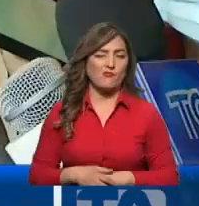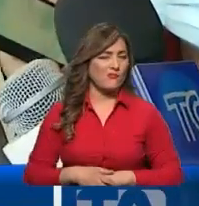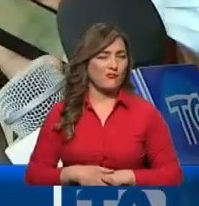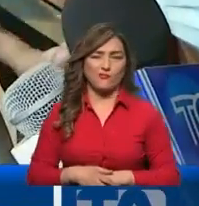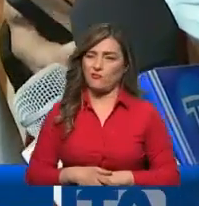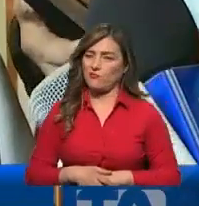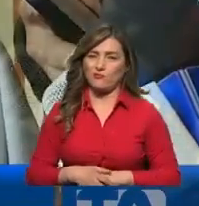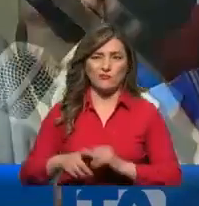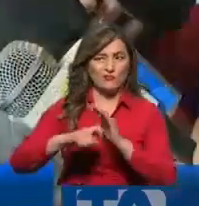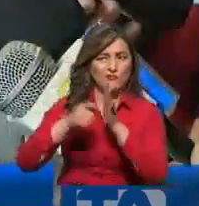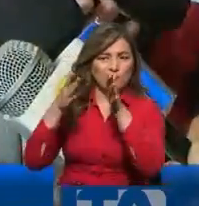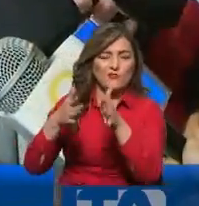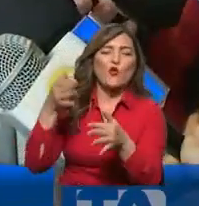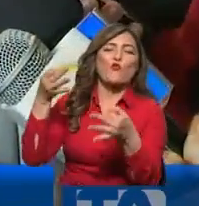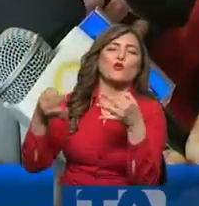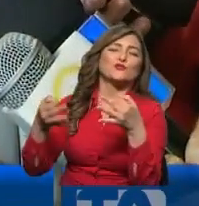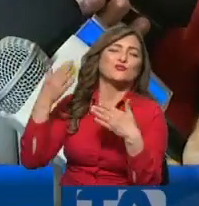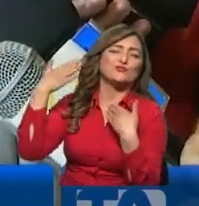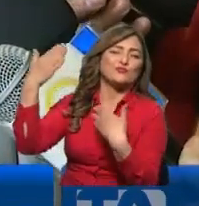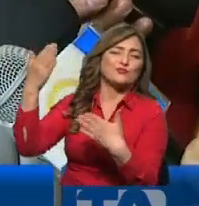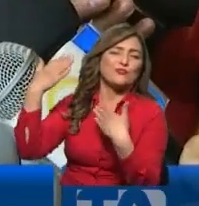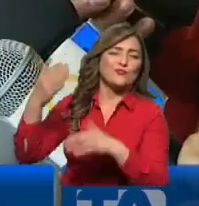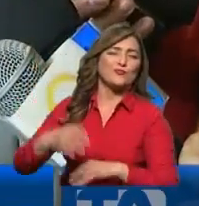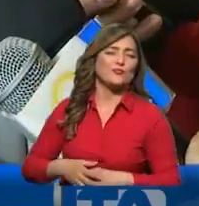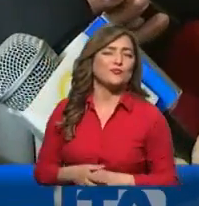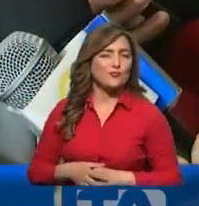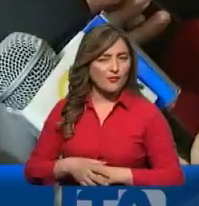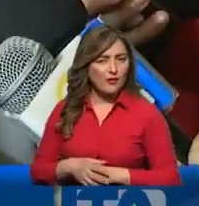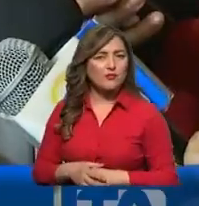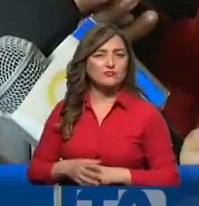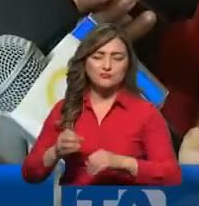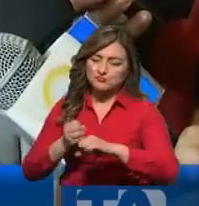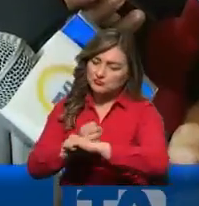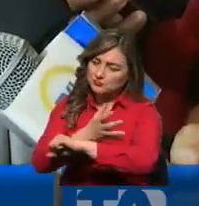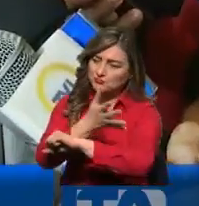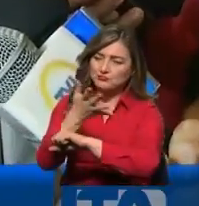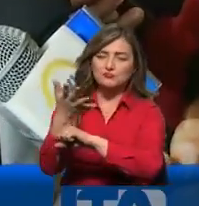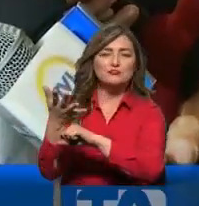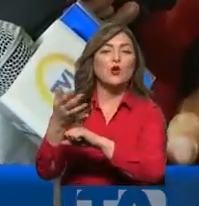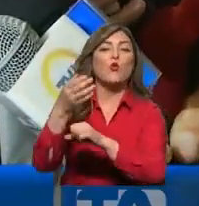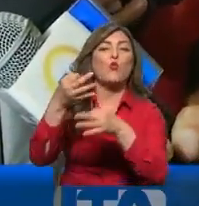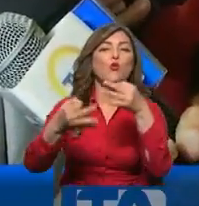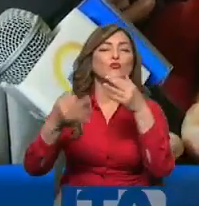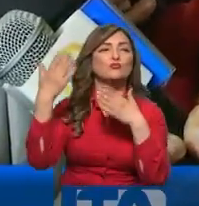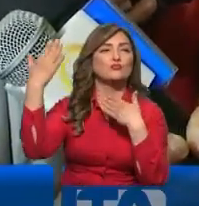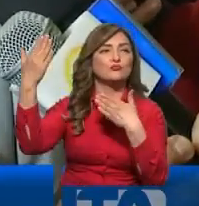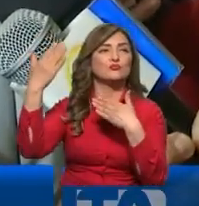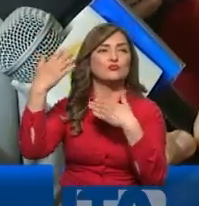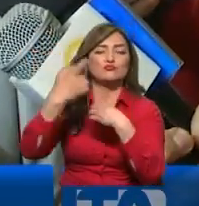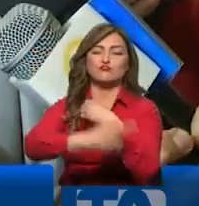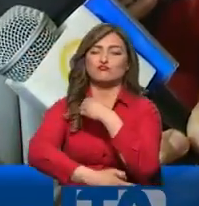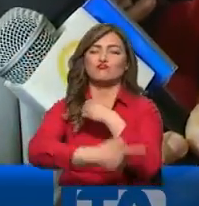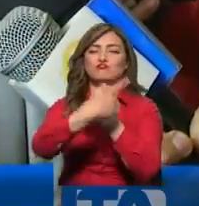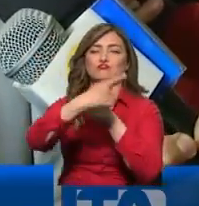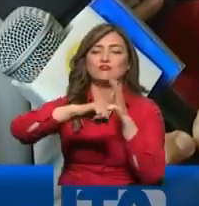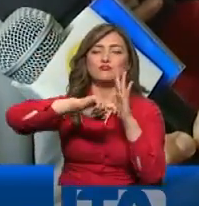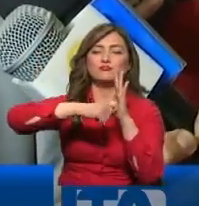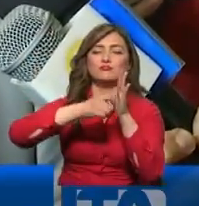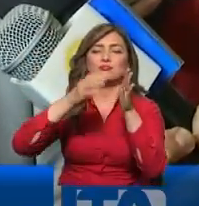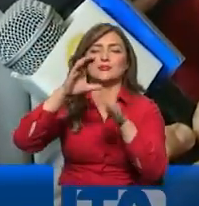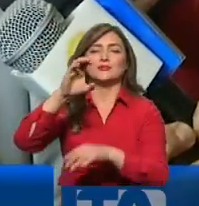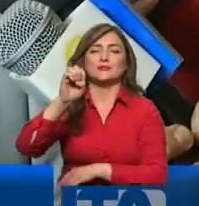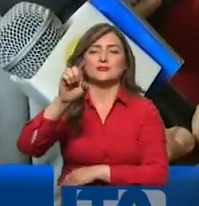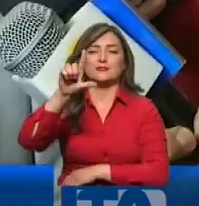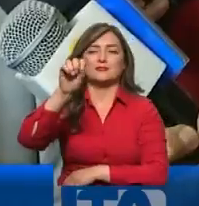un juicio político justamente la posición es recomendar el juicio político y la censura de pablos